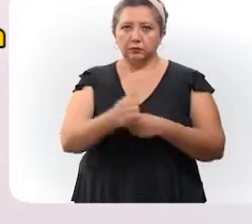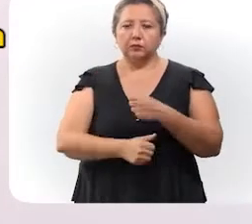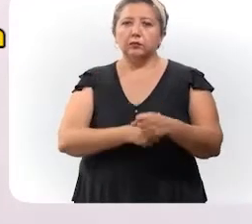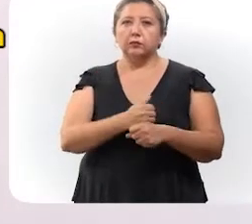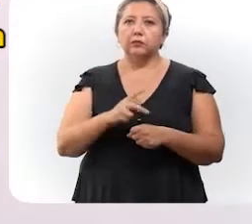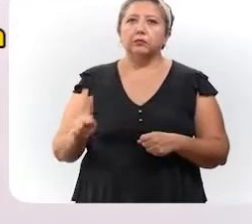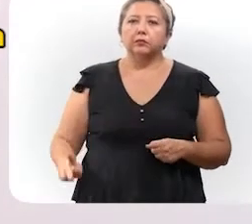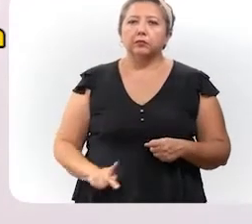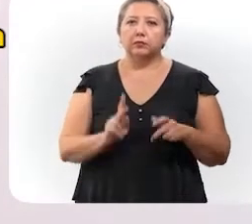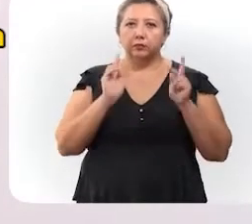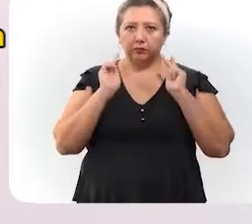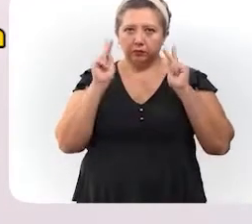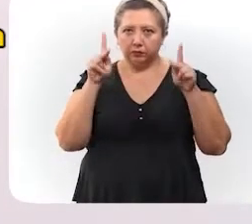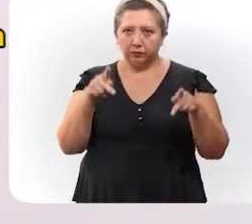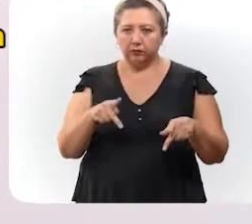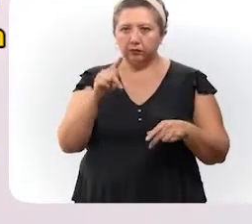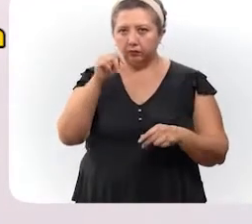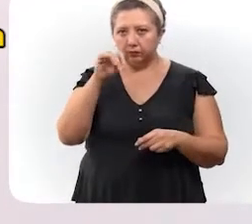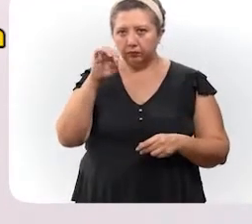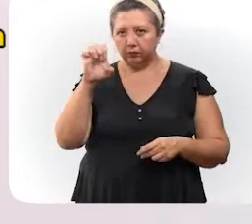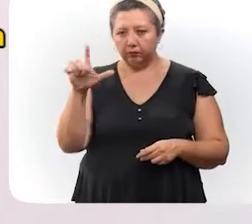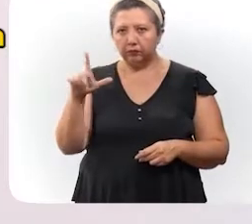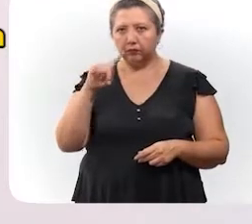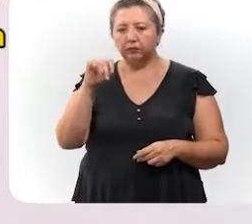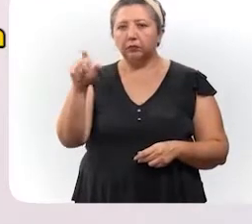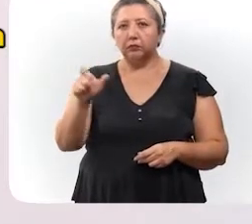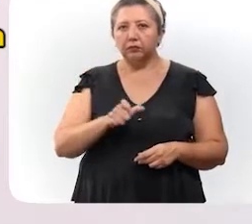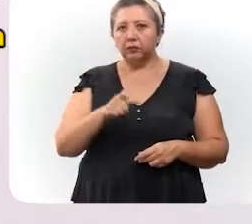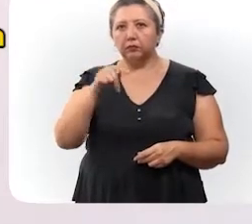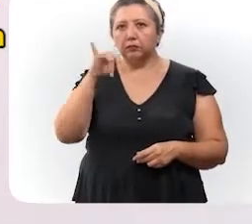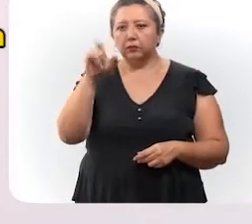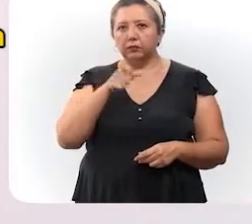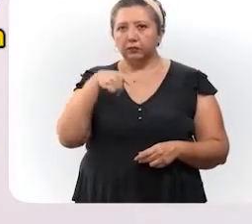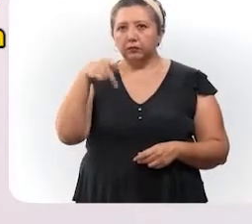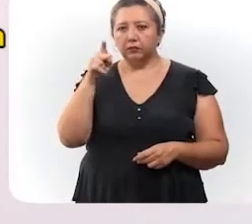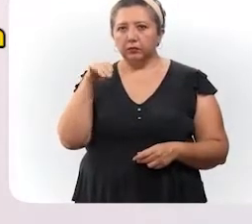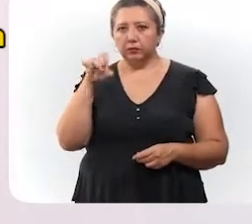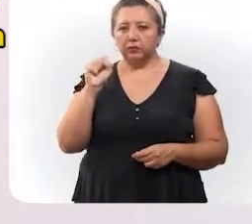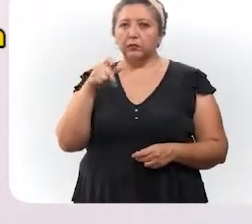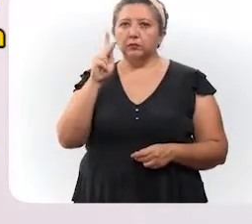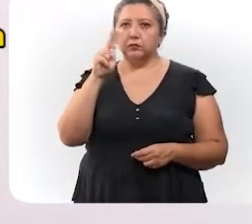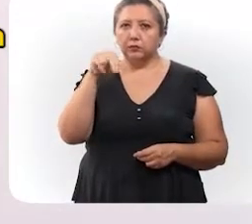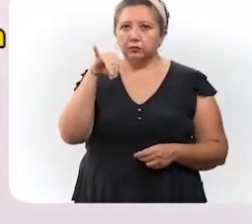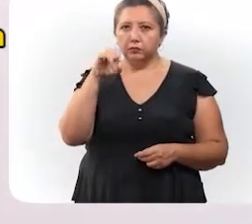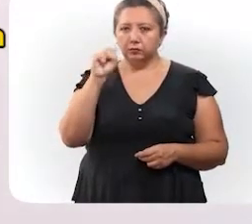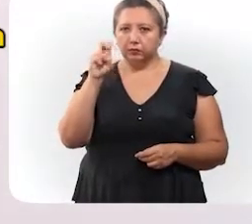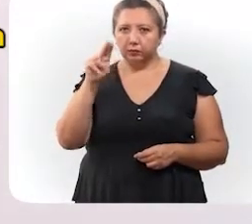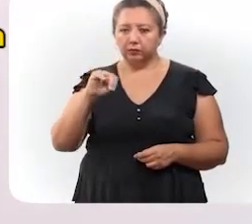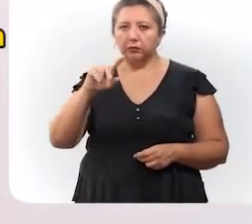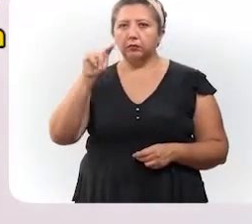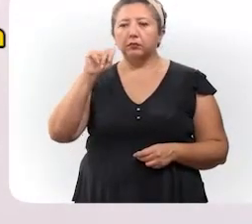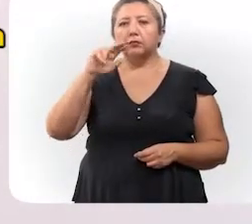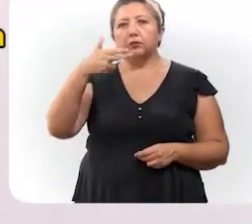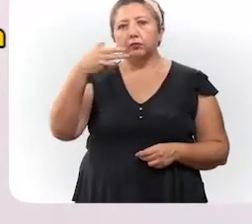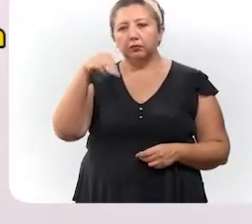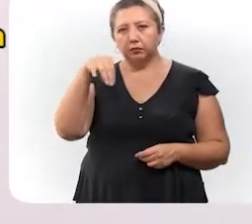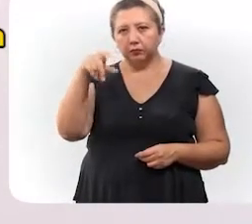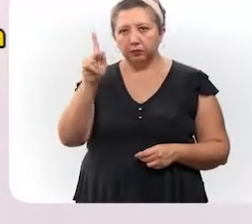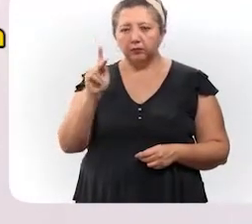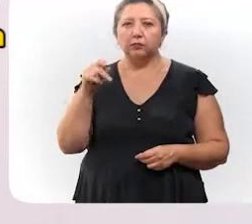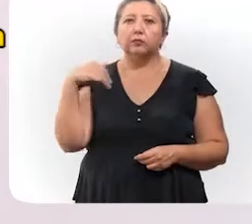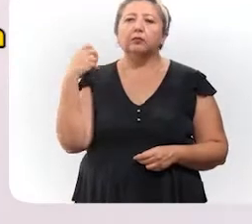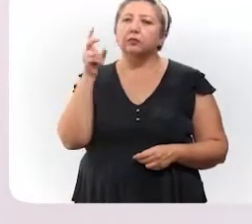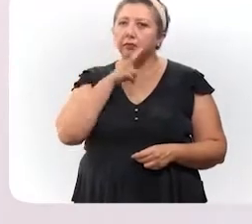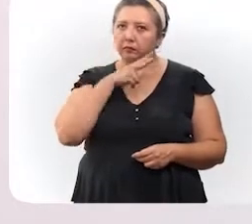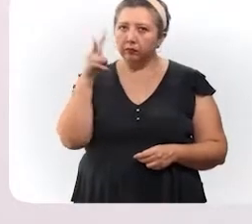de los municipios de Progreso, Ticul, Tecash, Tixcocop, Canacín, Calotmul, Tamec, Tixmehuac y